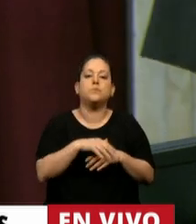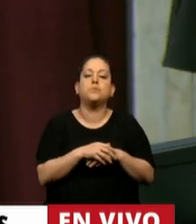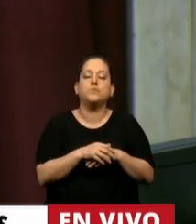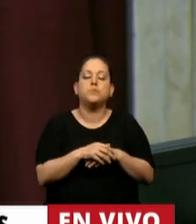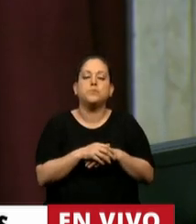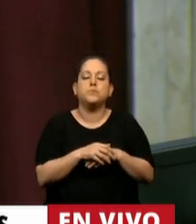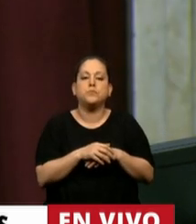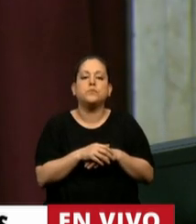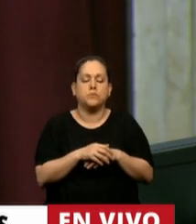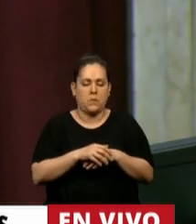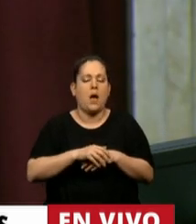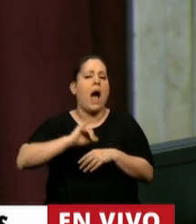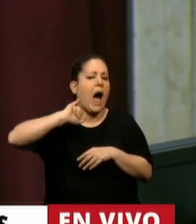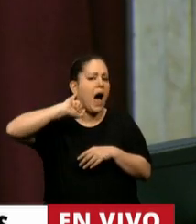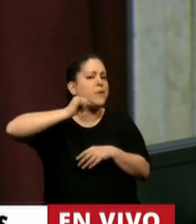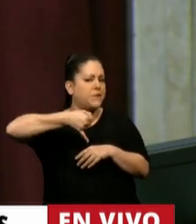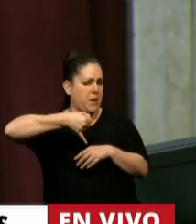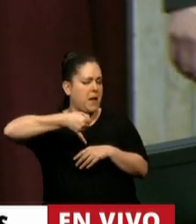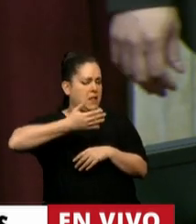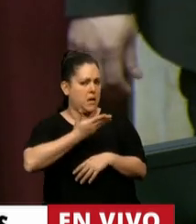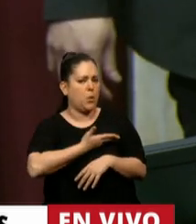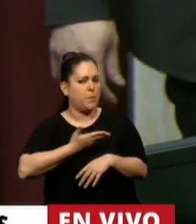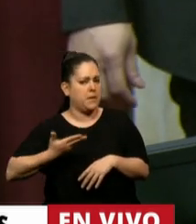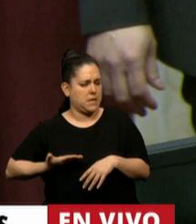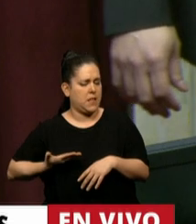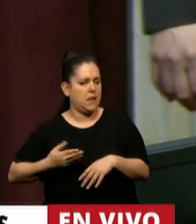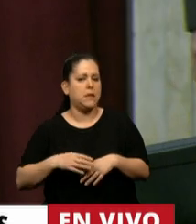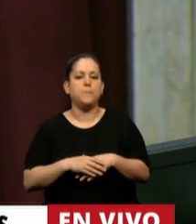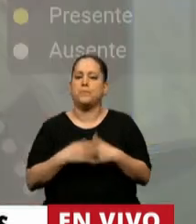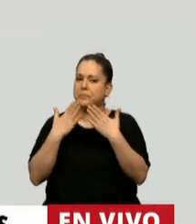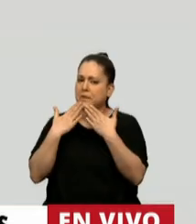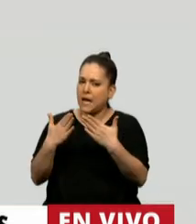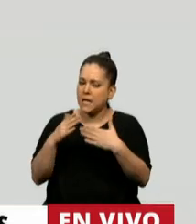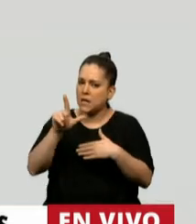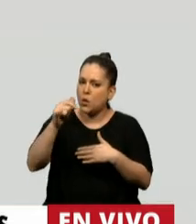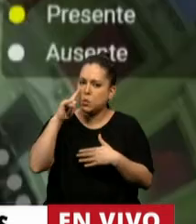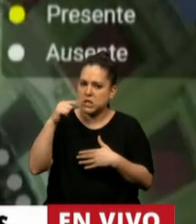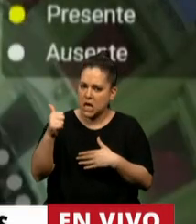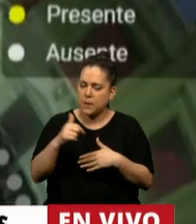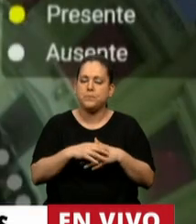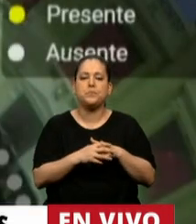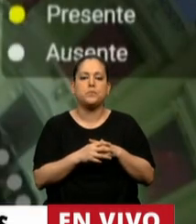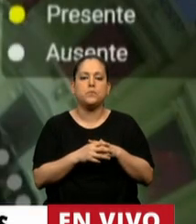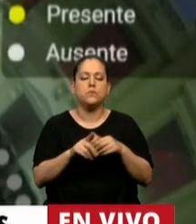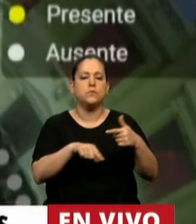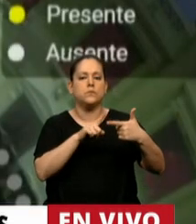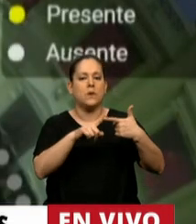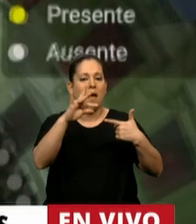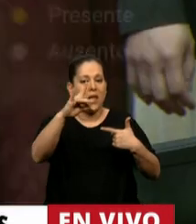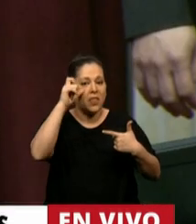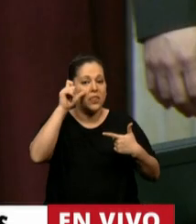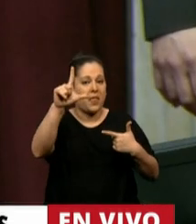Lucía afirmativo señor presidente Gracias Lucía del Cerro